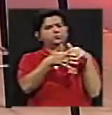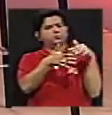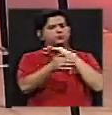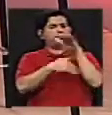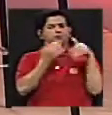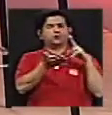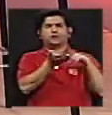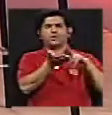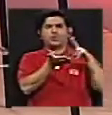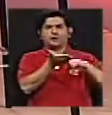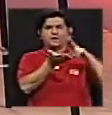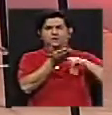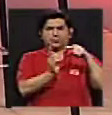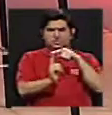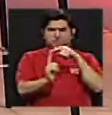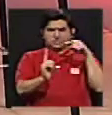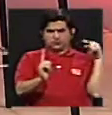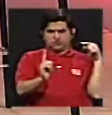toda la contratación desde